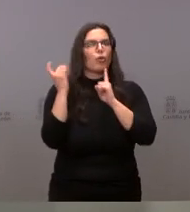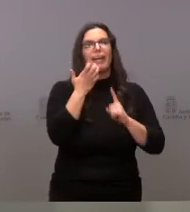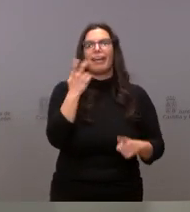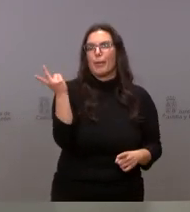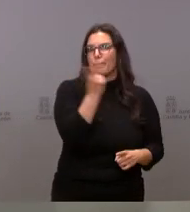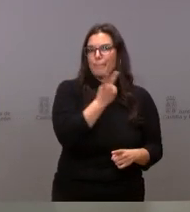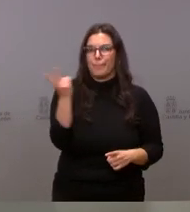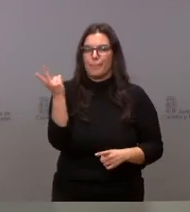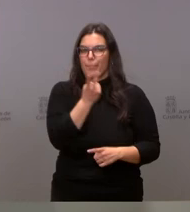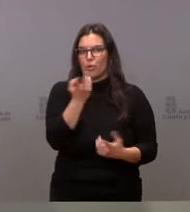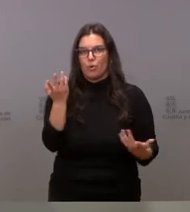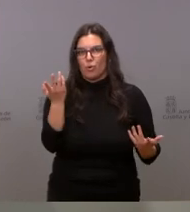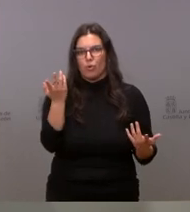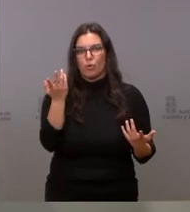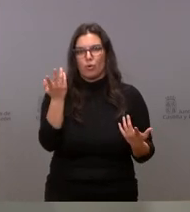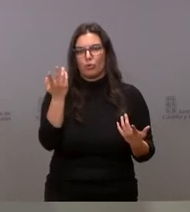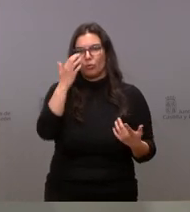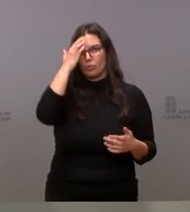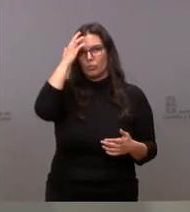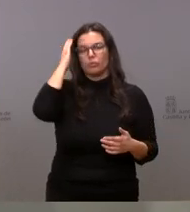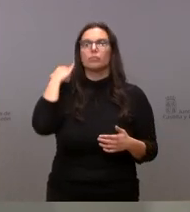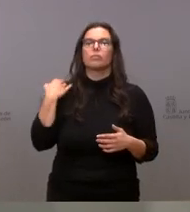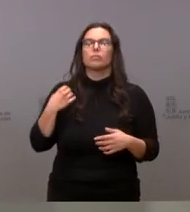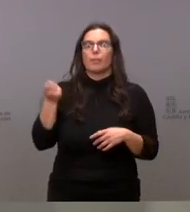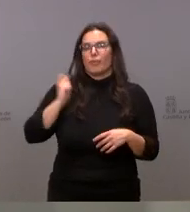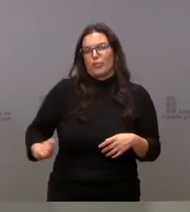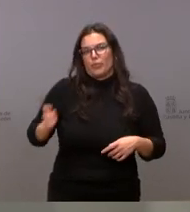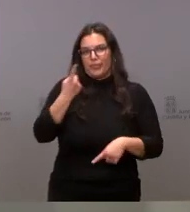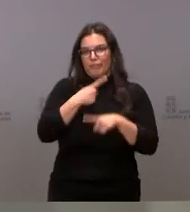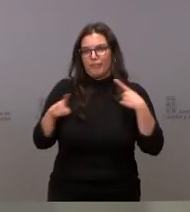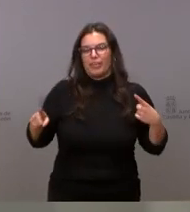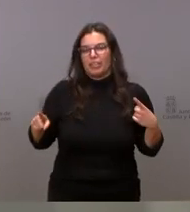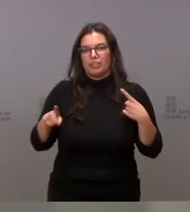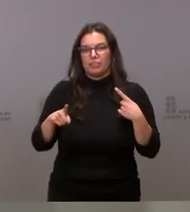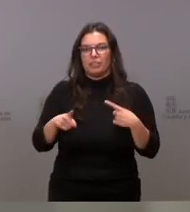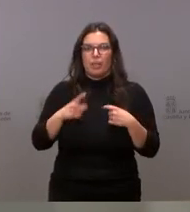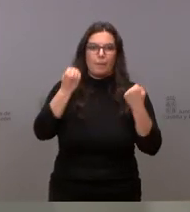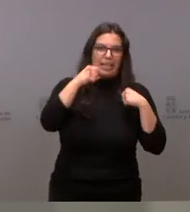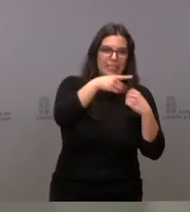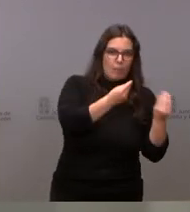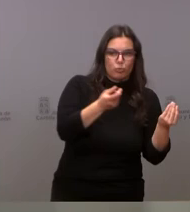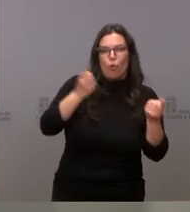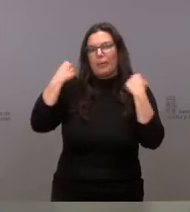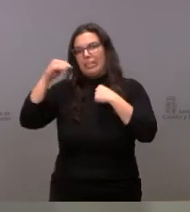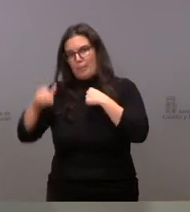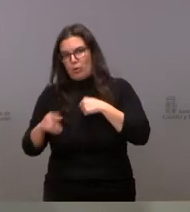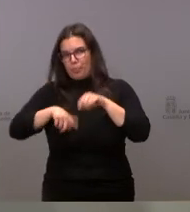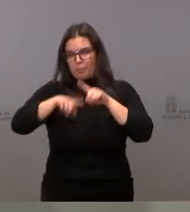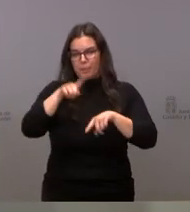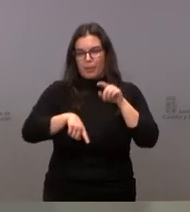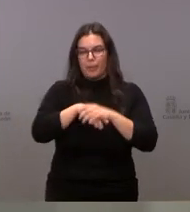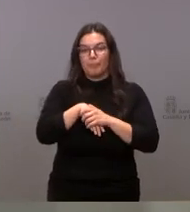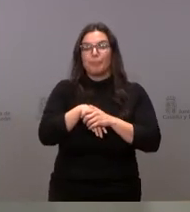grados en especialidades más prácticas o menos prácticas y desde el punto de vista del